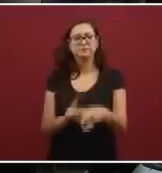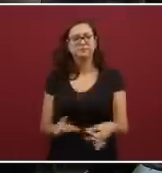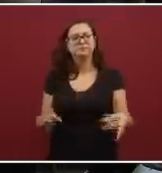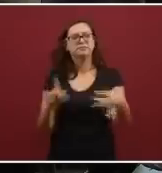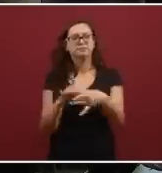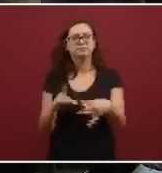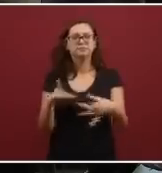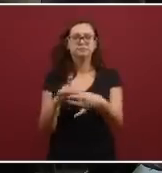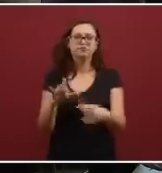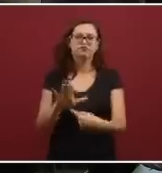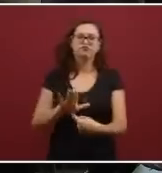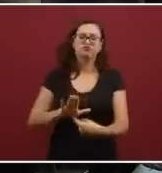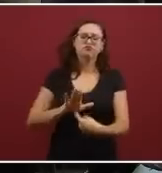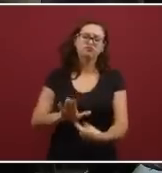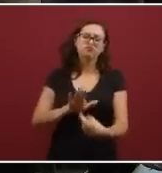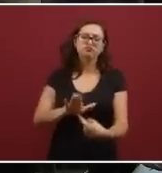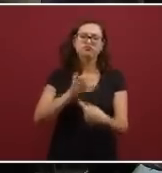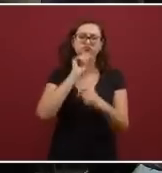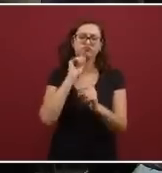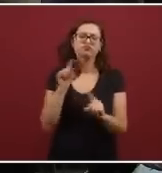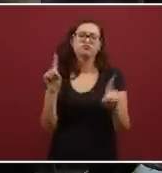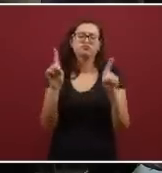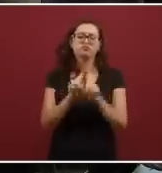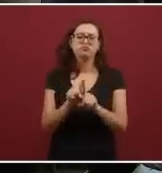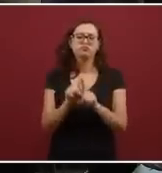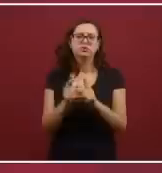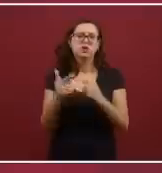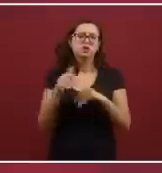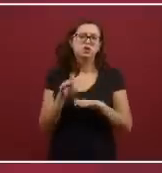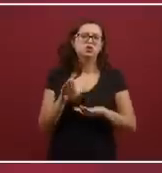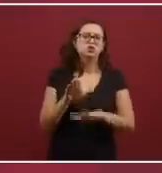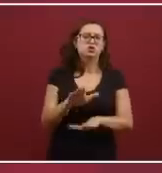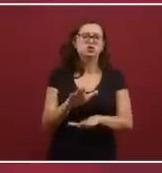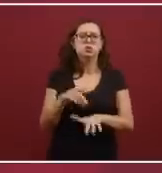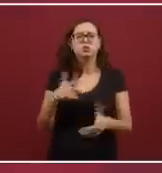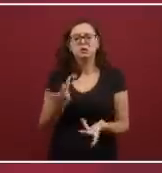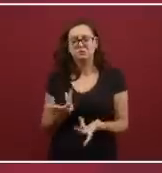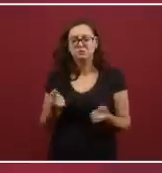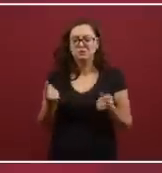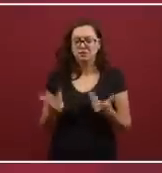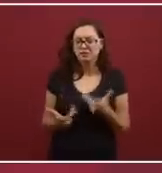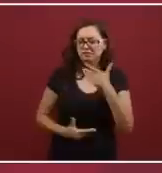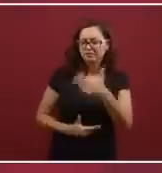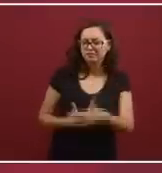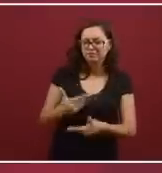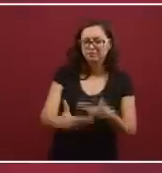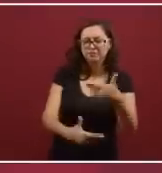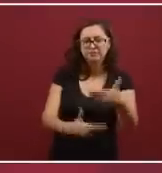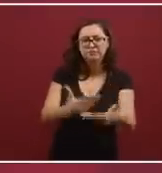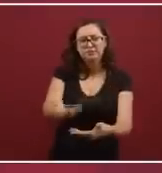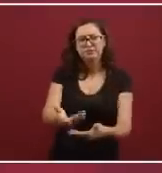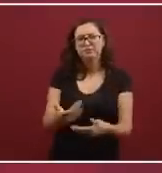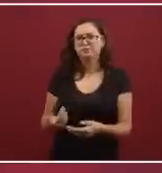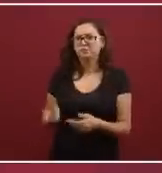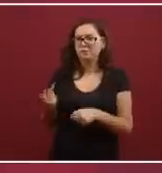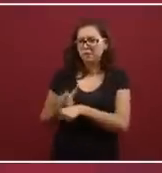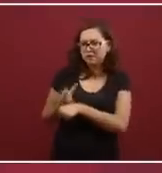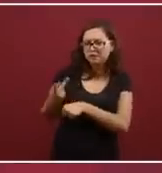a exponerles sobre cómo vamos y qué ha